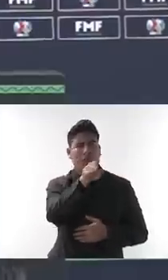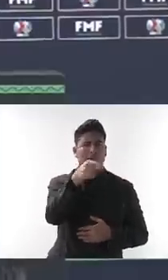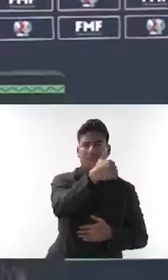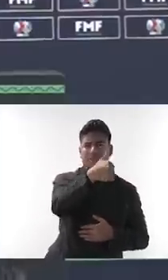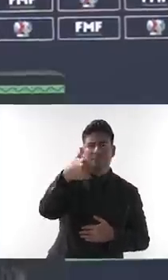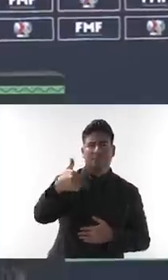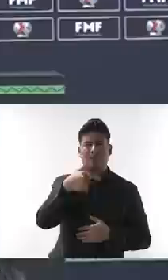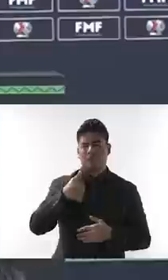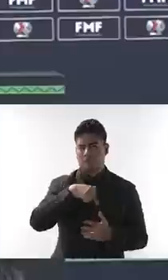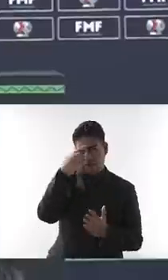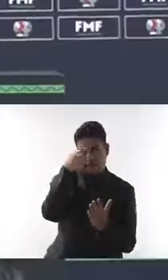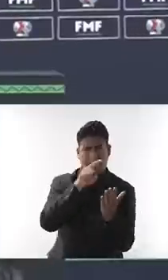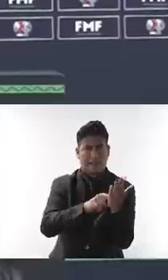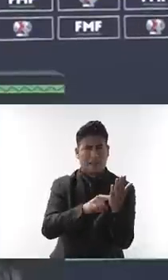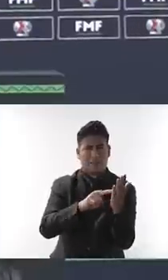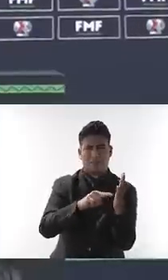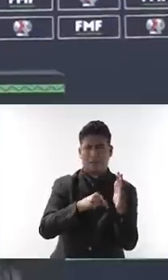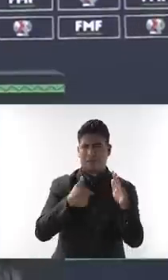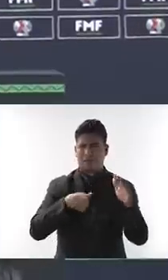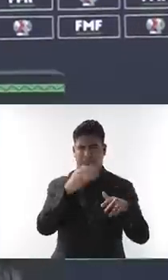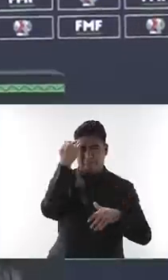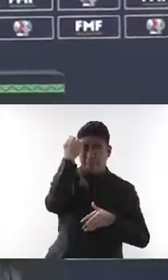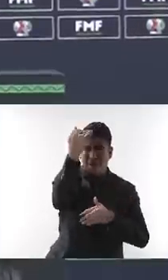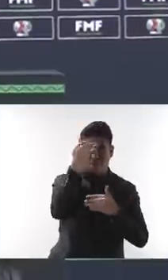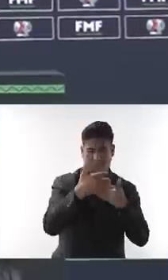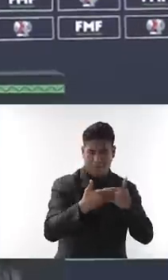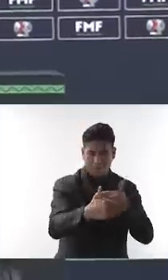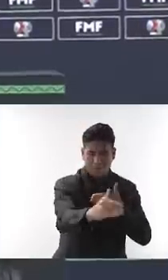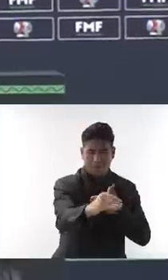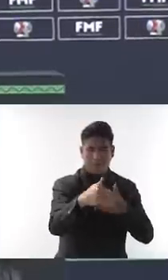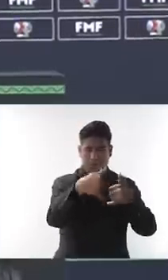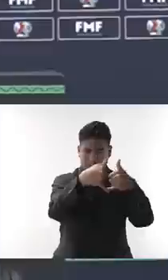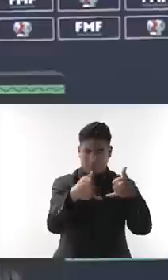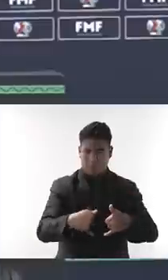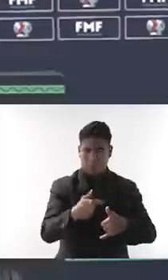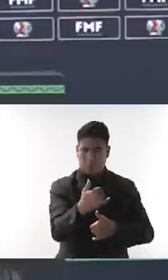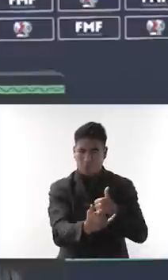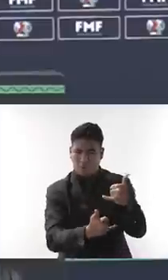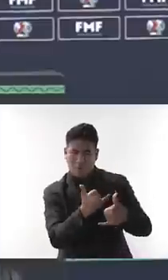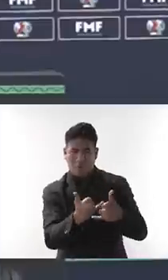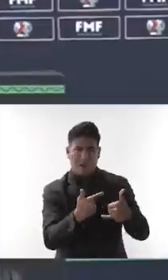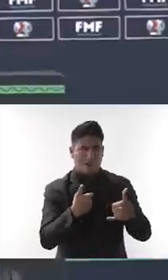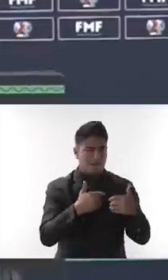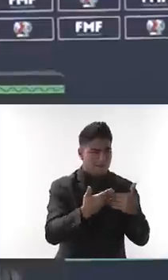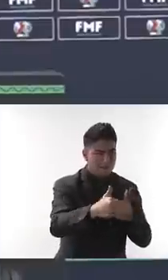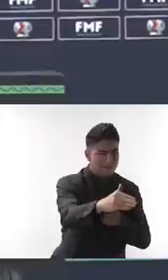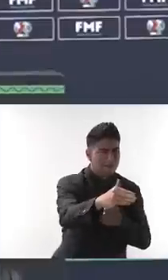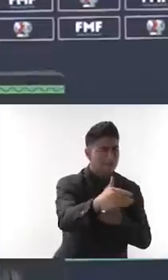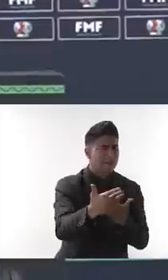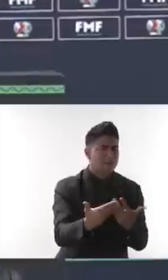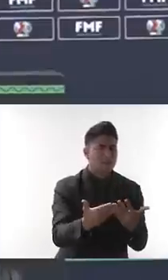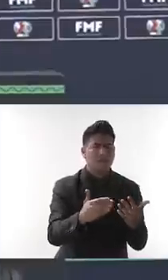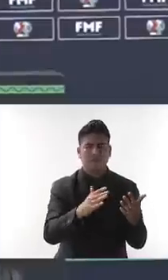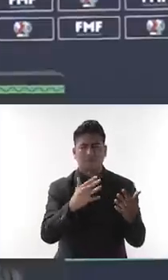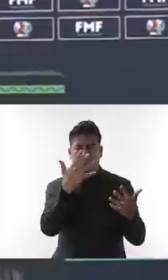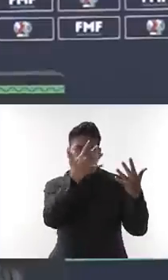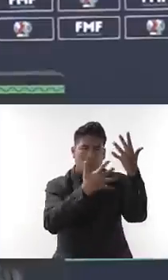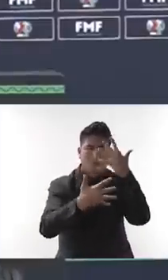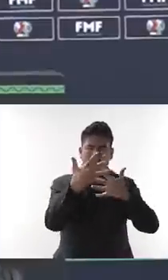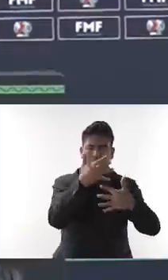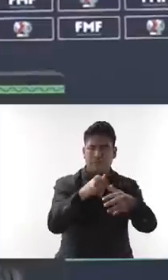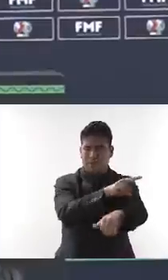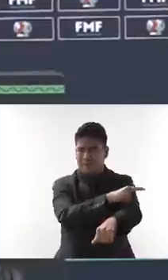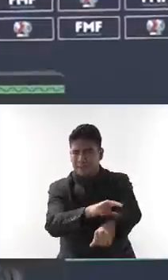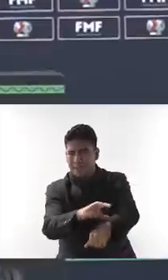deja un poco todavía confuso el tema del torneo largo, liguillas. Solamente confirmar, ¿habrá 3 campeones en el fútbol mexicano? ¿Se entregarán 3